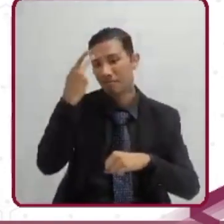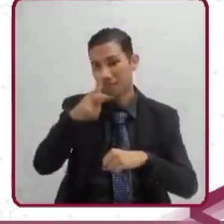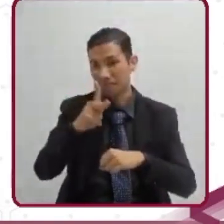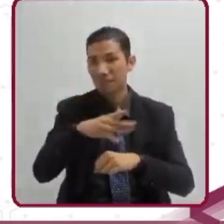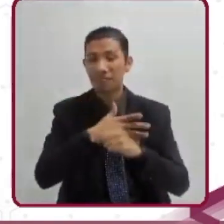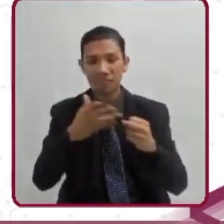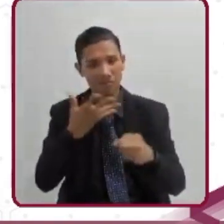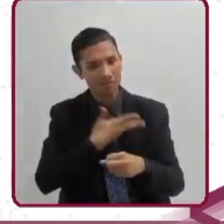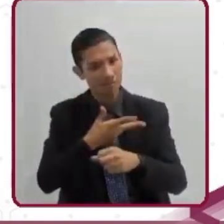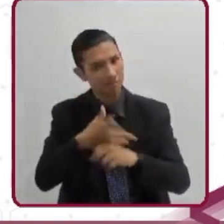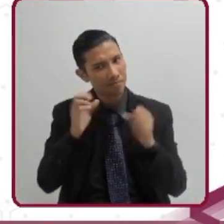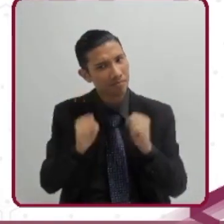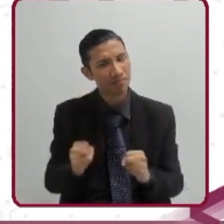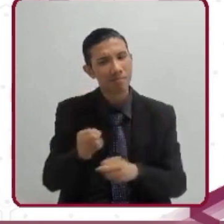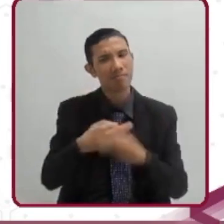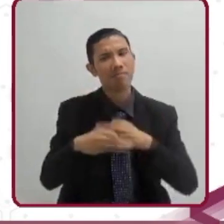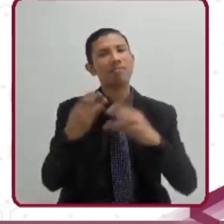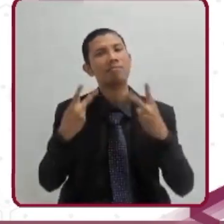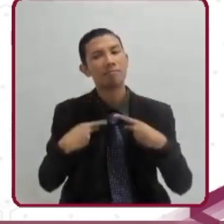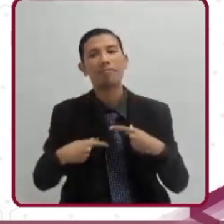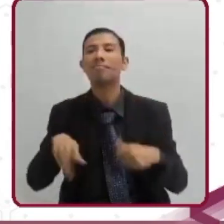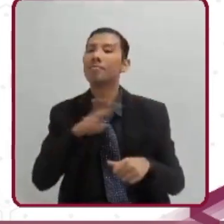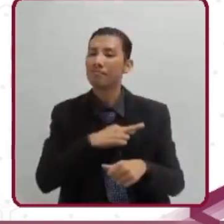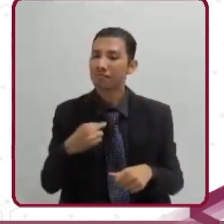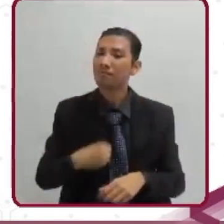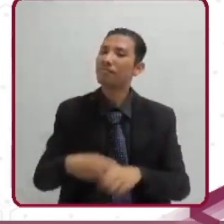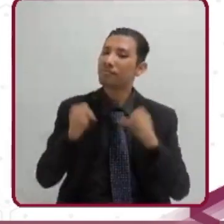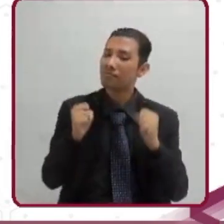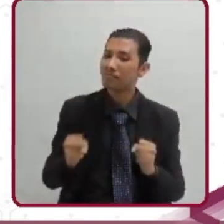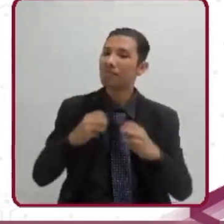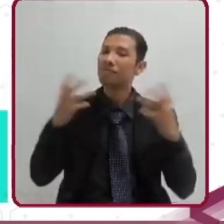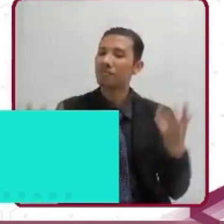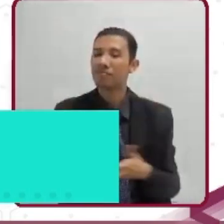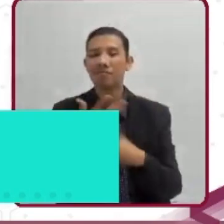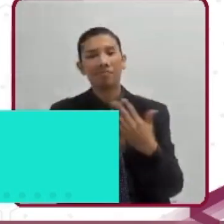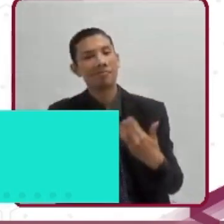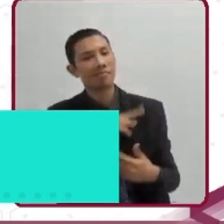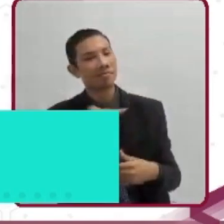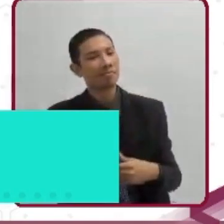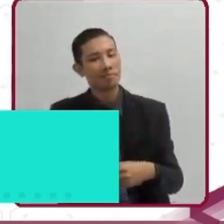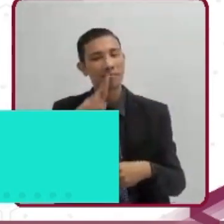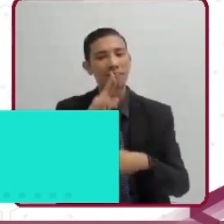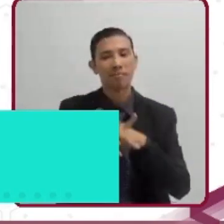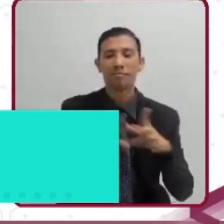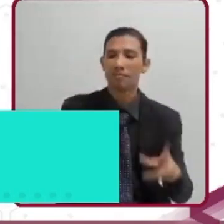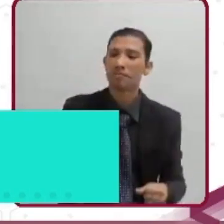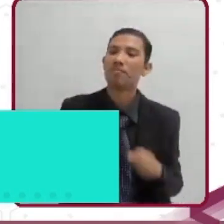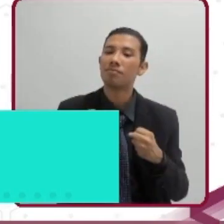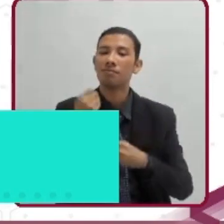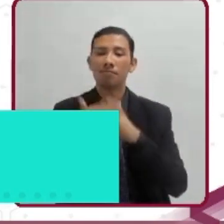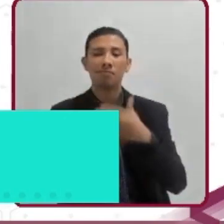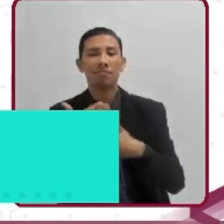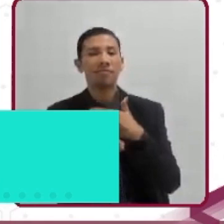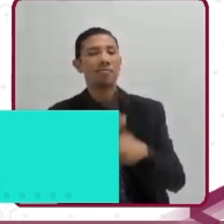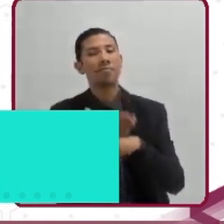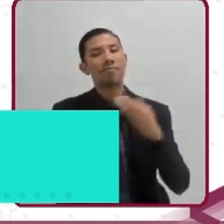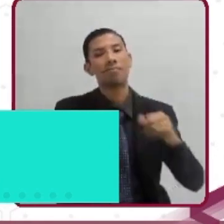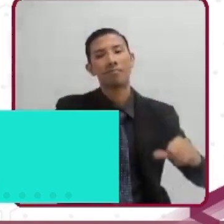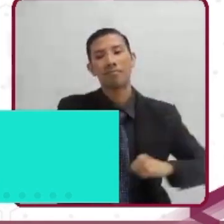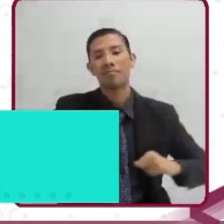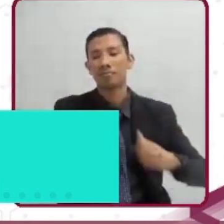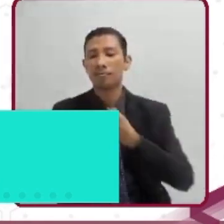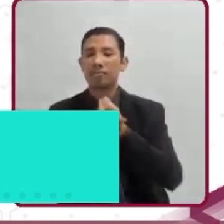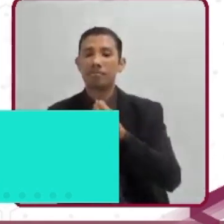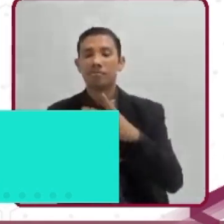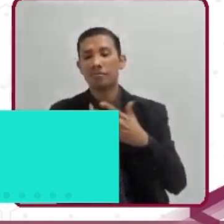tengan la seguridad las y los ciudadanos de que nosotros estaremos haciendo nuestro mejor esfuerzo para sacar adelante las actividades de un próximo